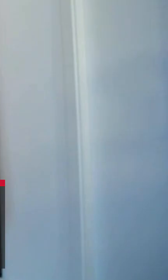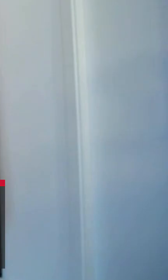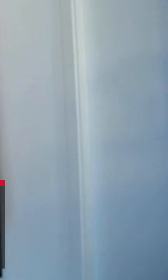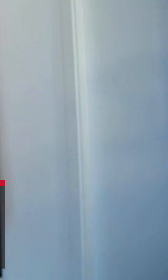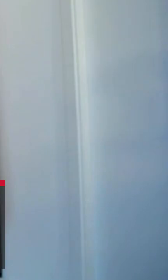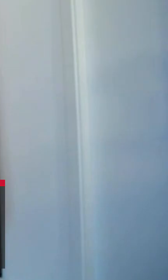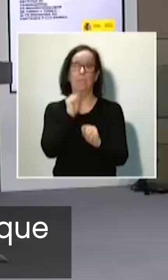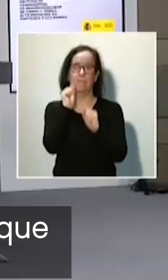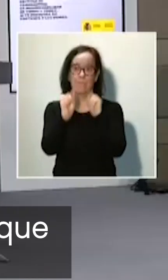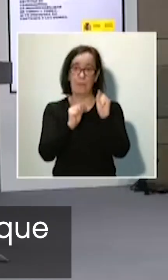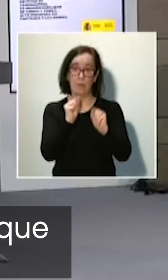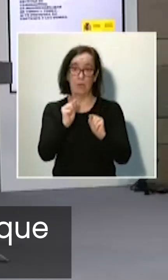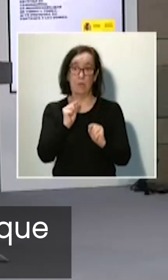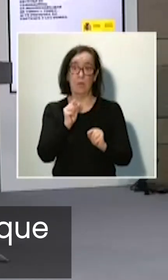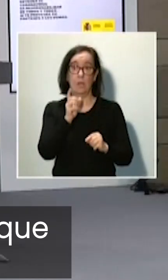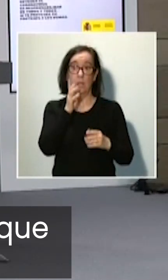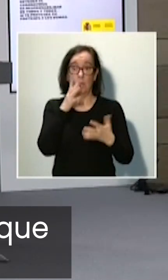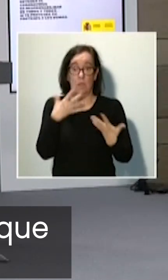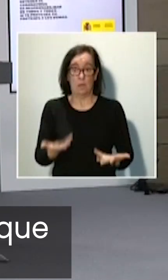esa compra de material.